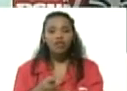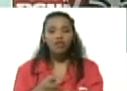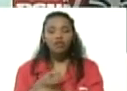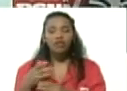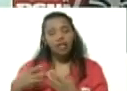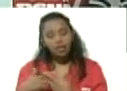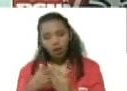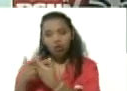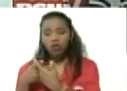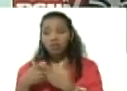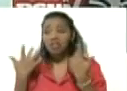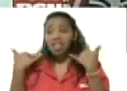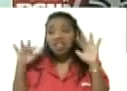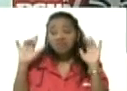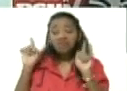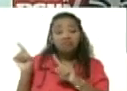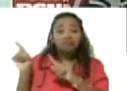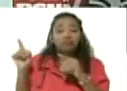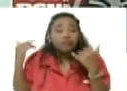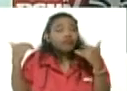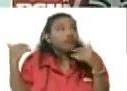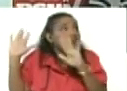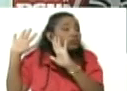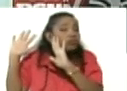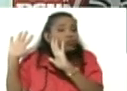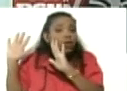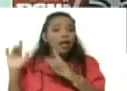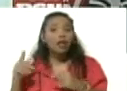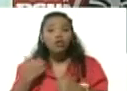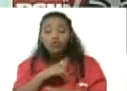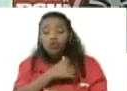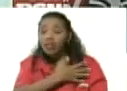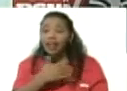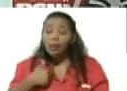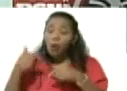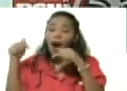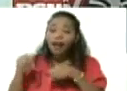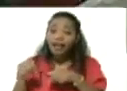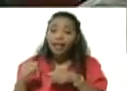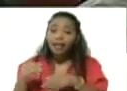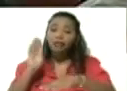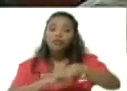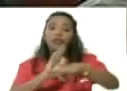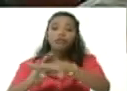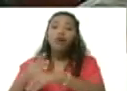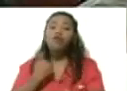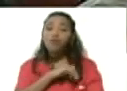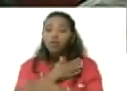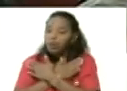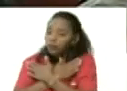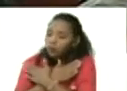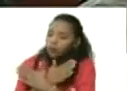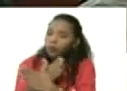Allá ellos. Además, queremos nosotros desde aquí manifestar